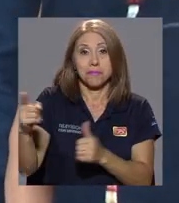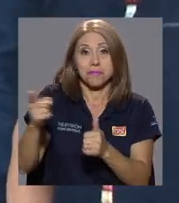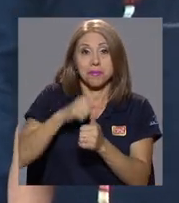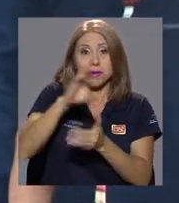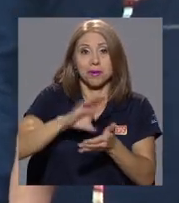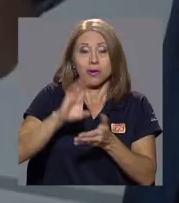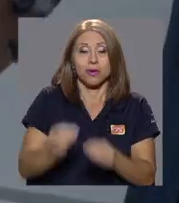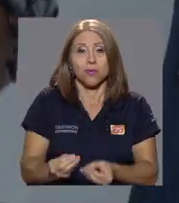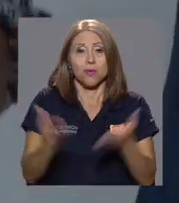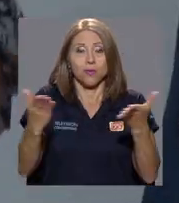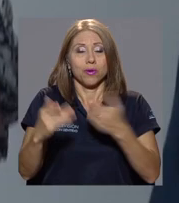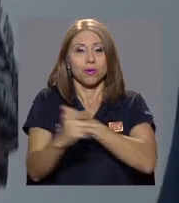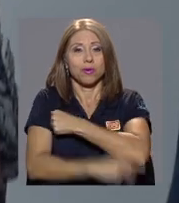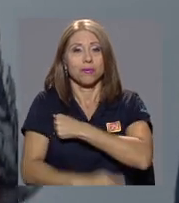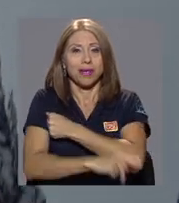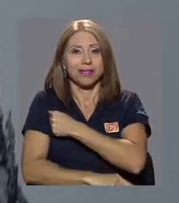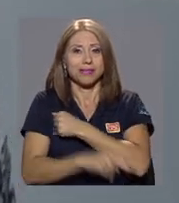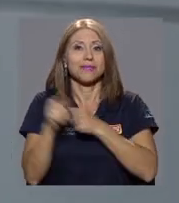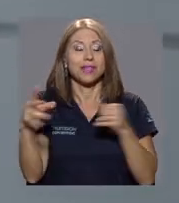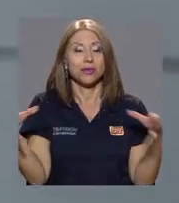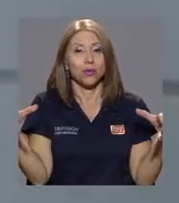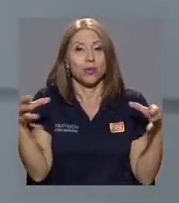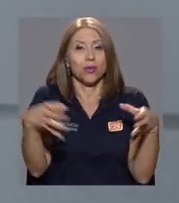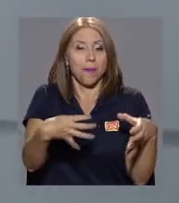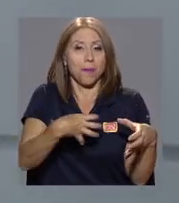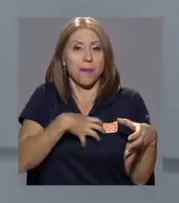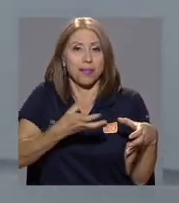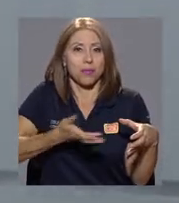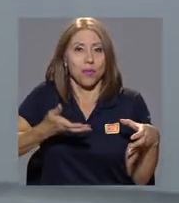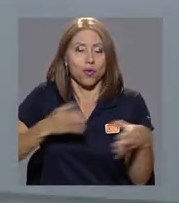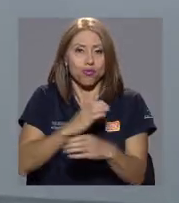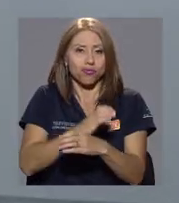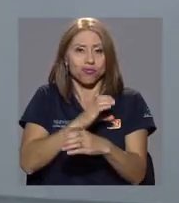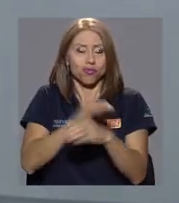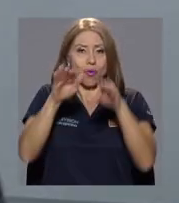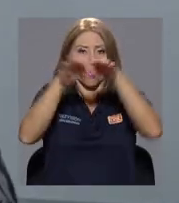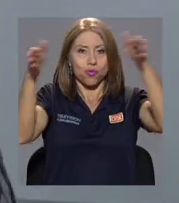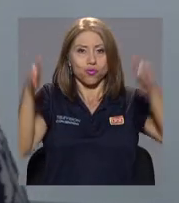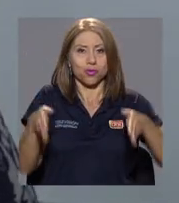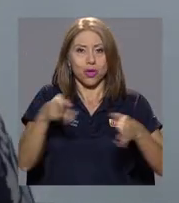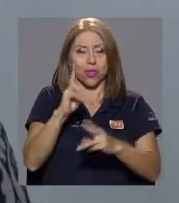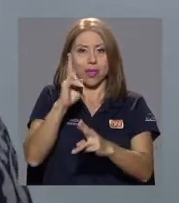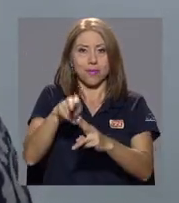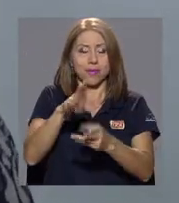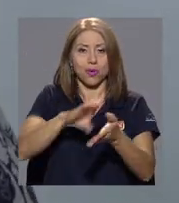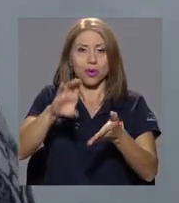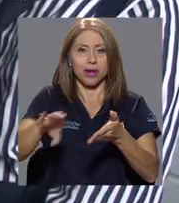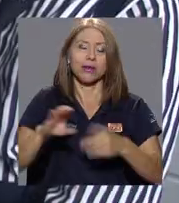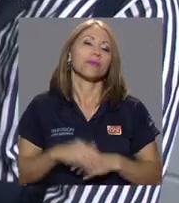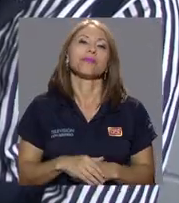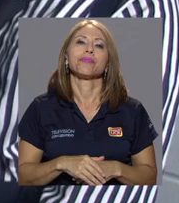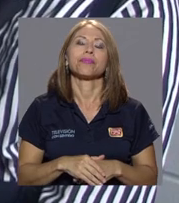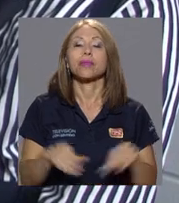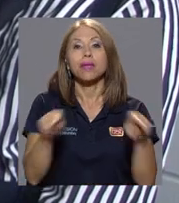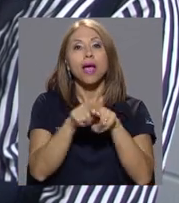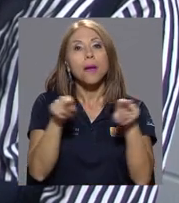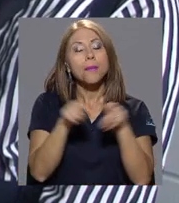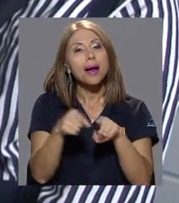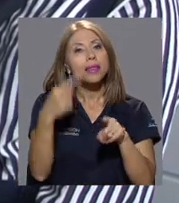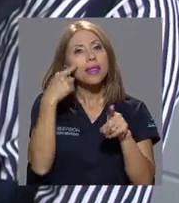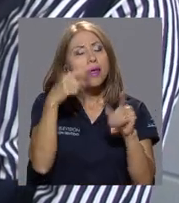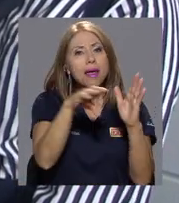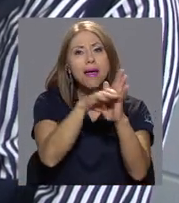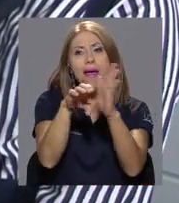del país, y forman parte de la colección del patrimonio resguardado por el museo de este colegio. Aparte de la belleza de